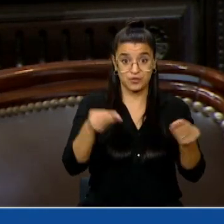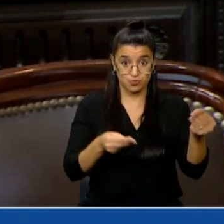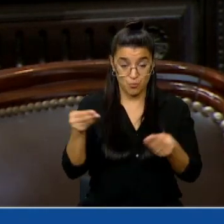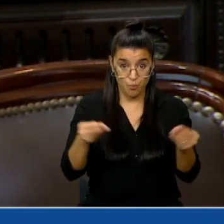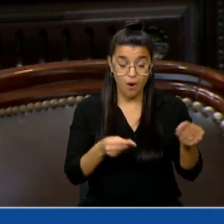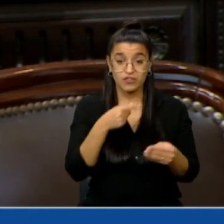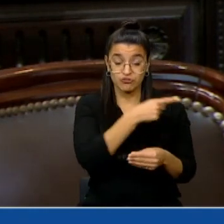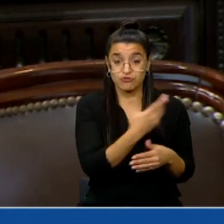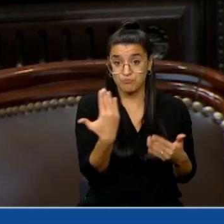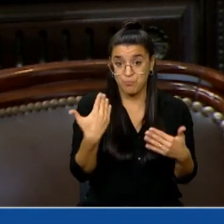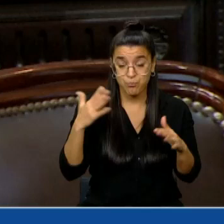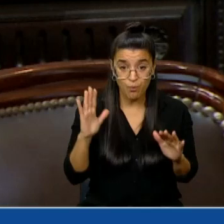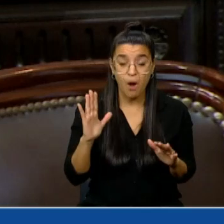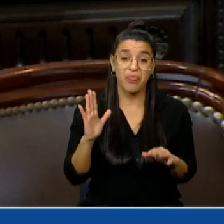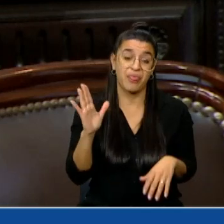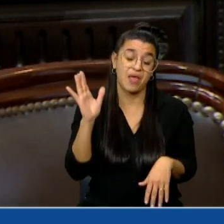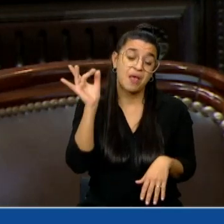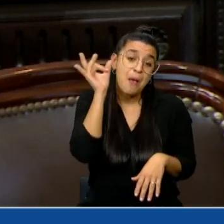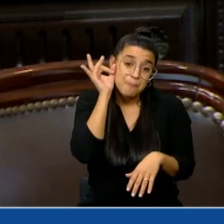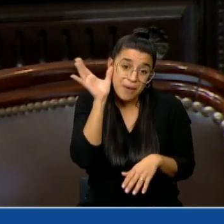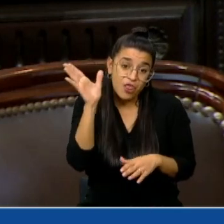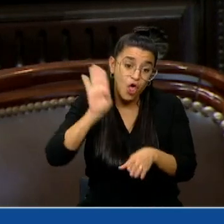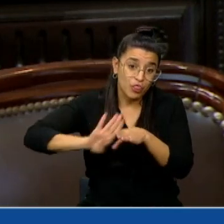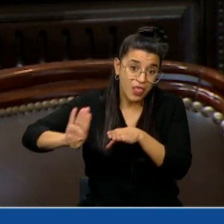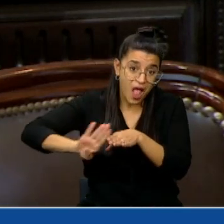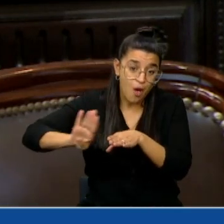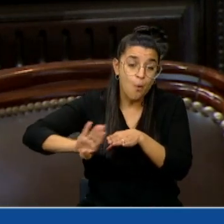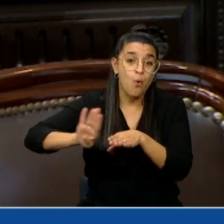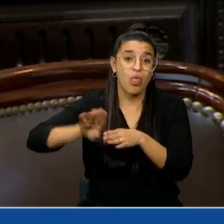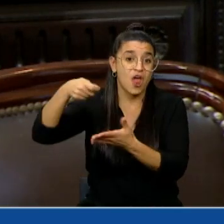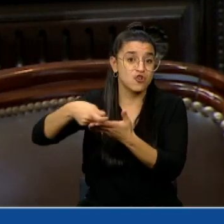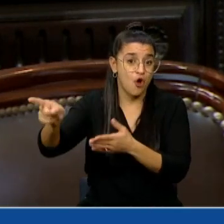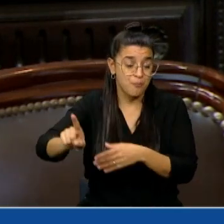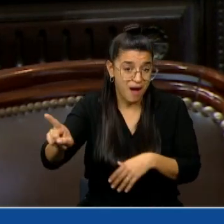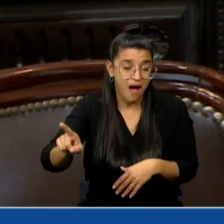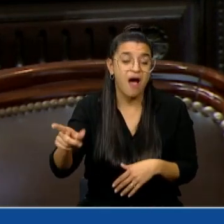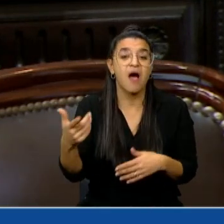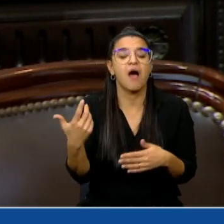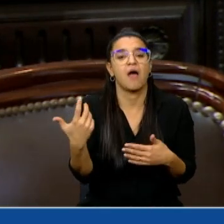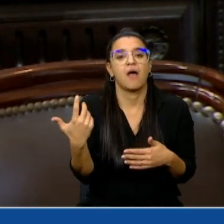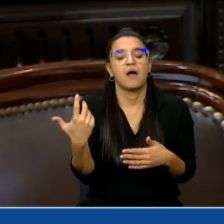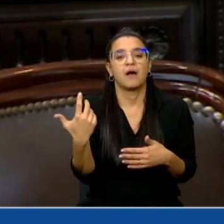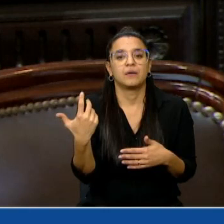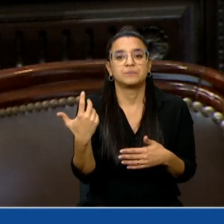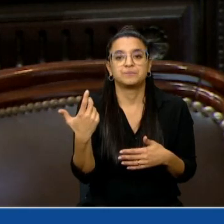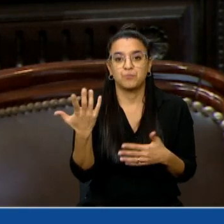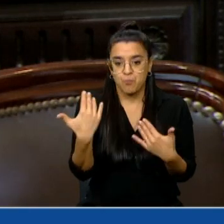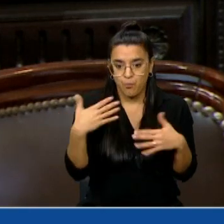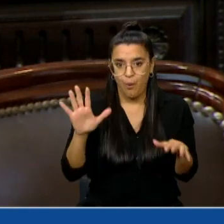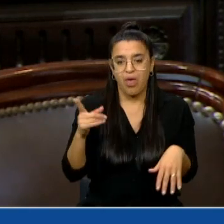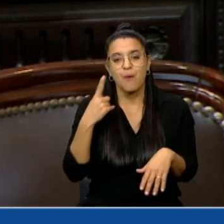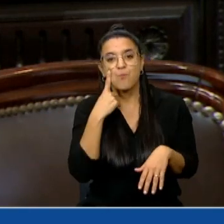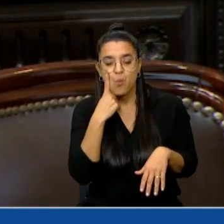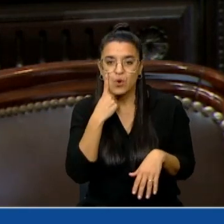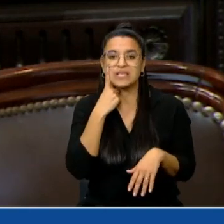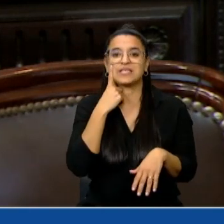presupuesto está permitido condonar y buscando una solución y haciendo posible que los